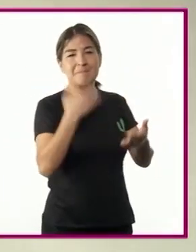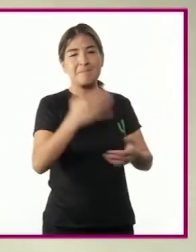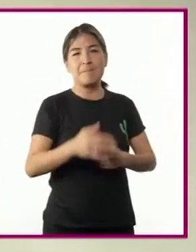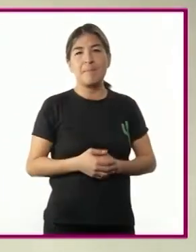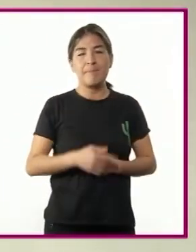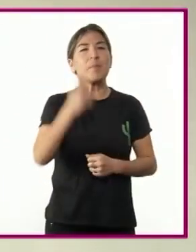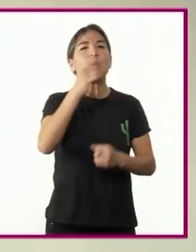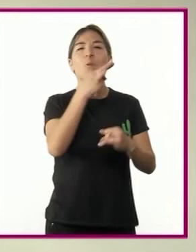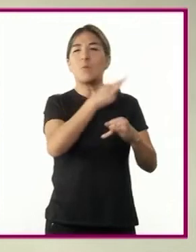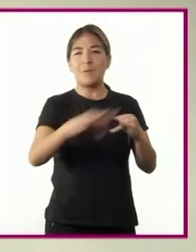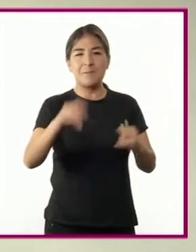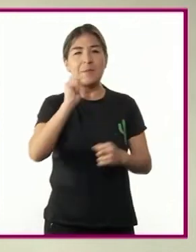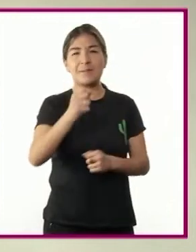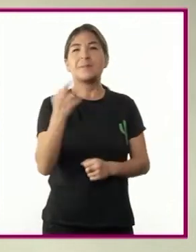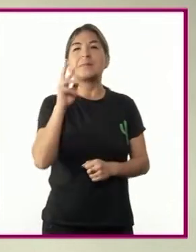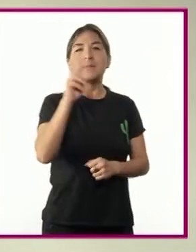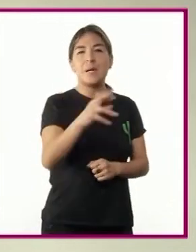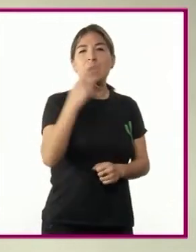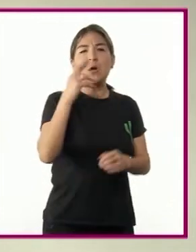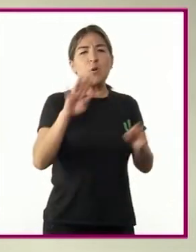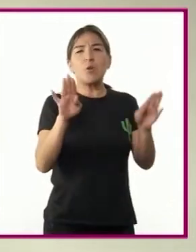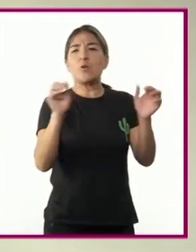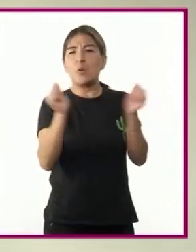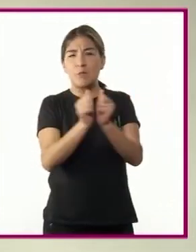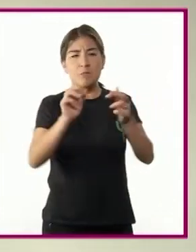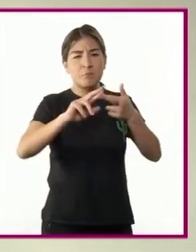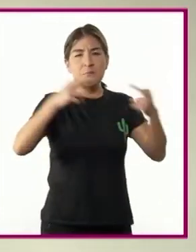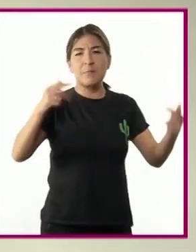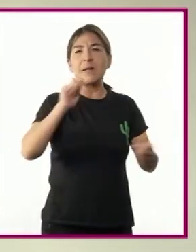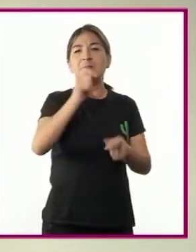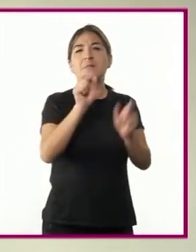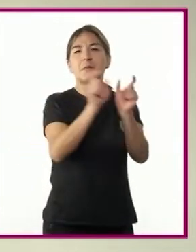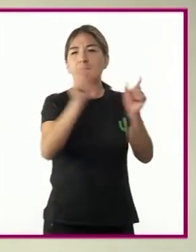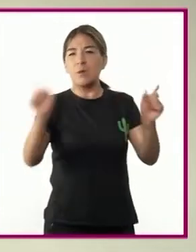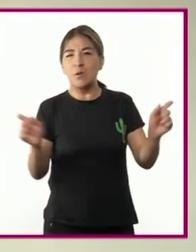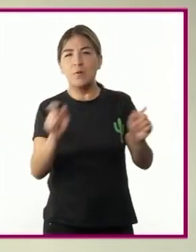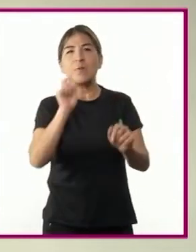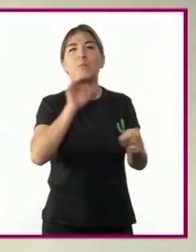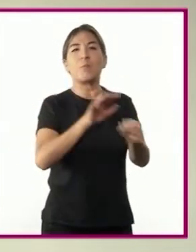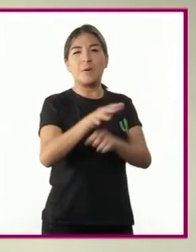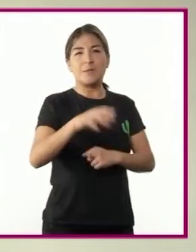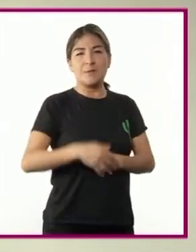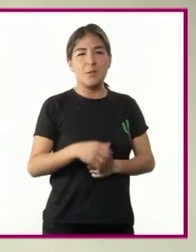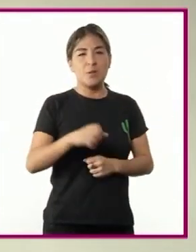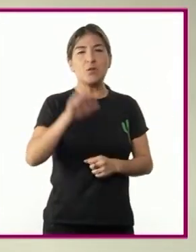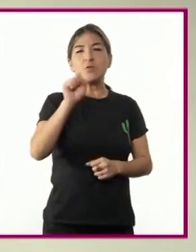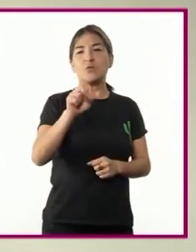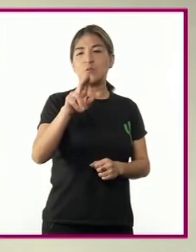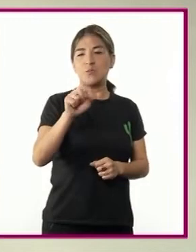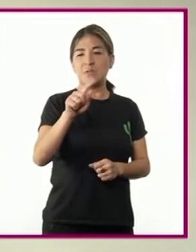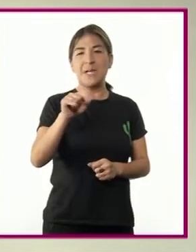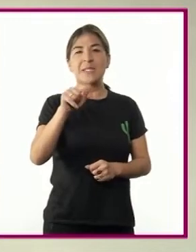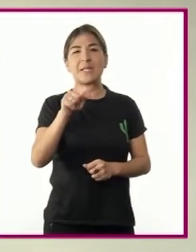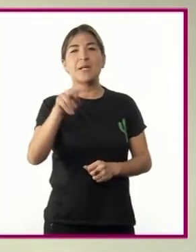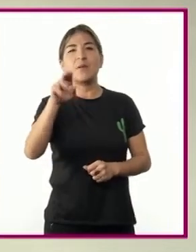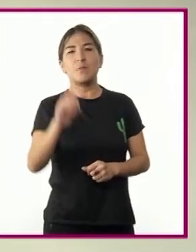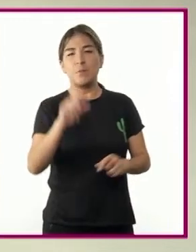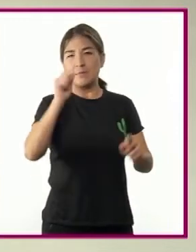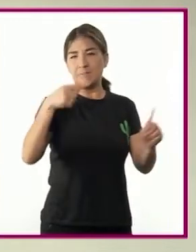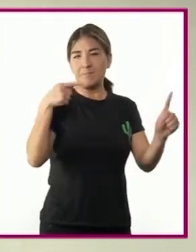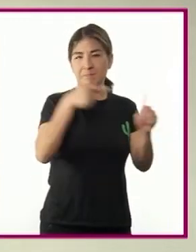esta relación también se observa en un tipo de oración compuesta llamada sustantiva de objeto